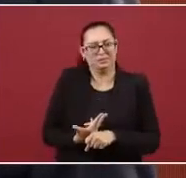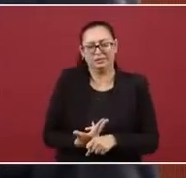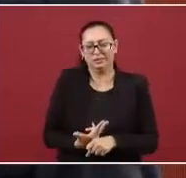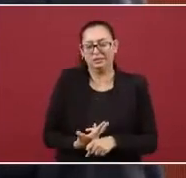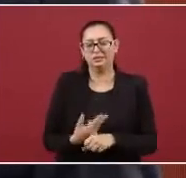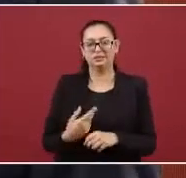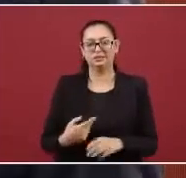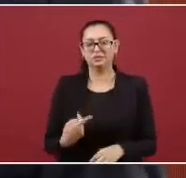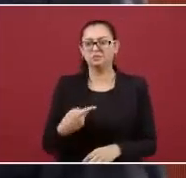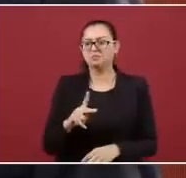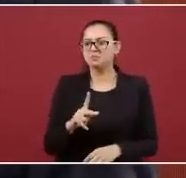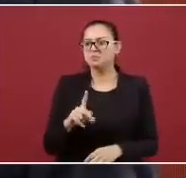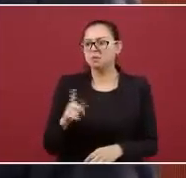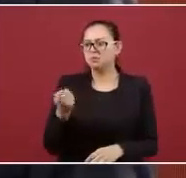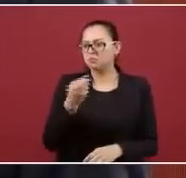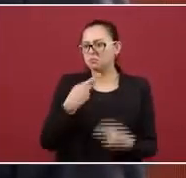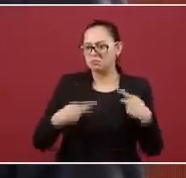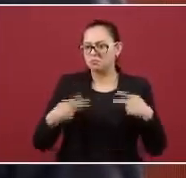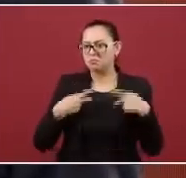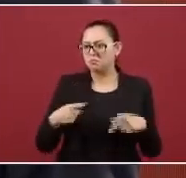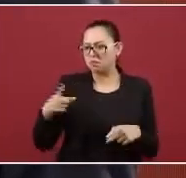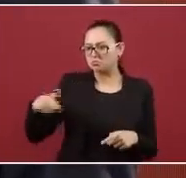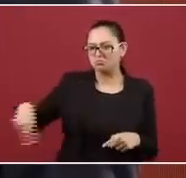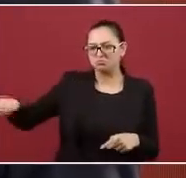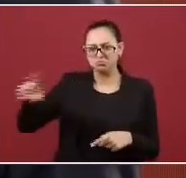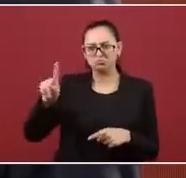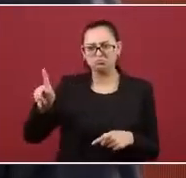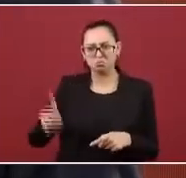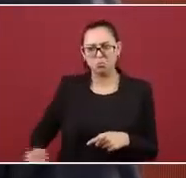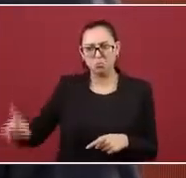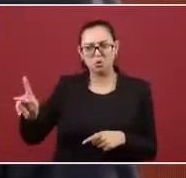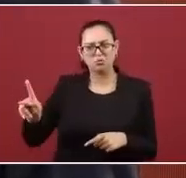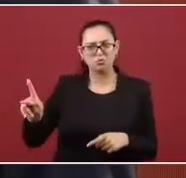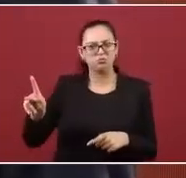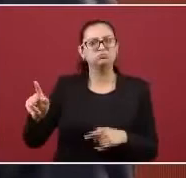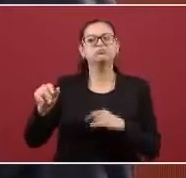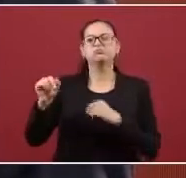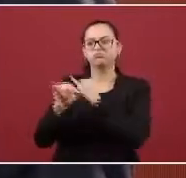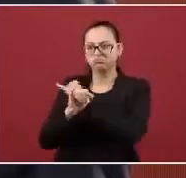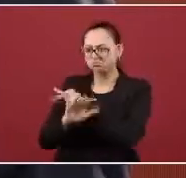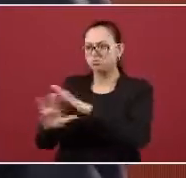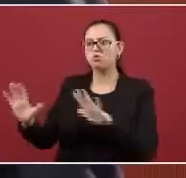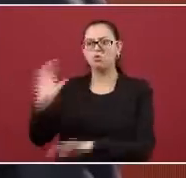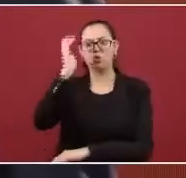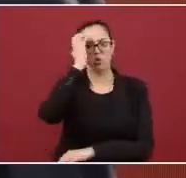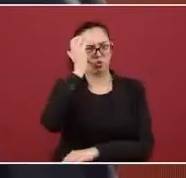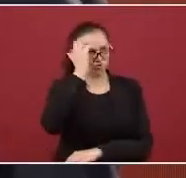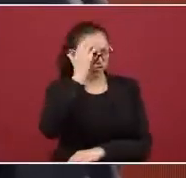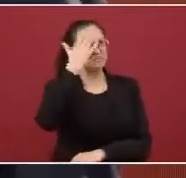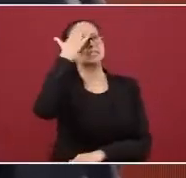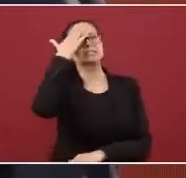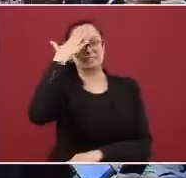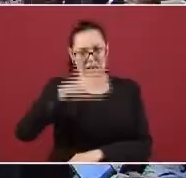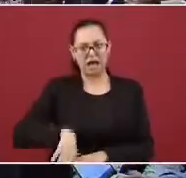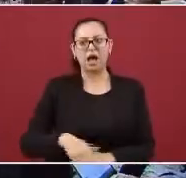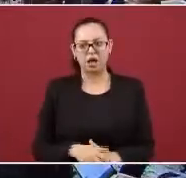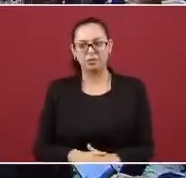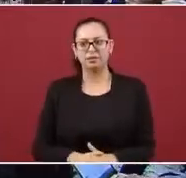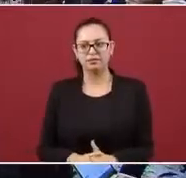los ciudadanos, los mexicanos están muy informados, decía yo, ya no se